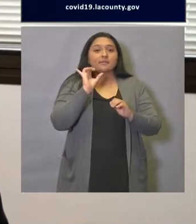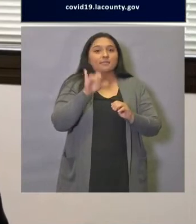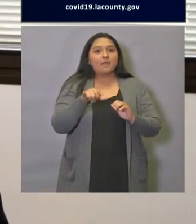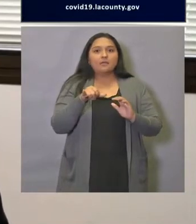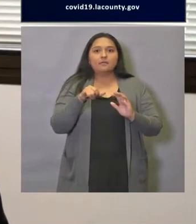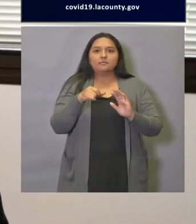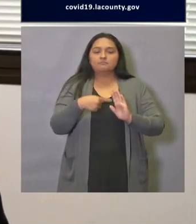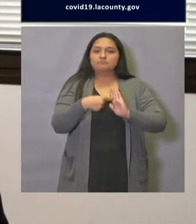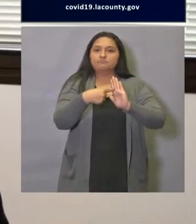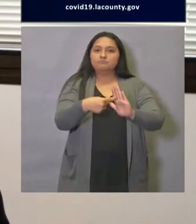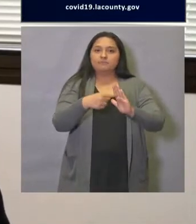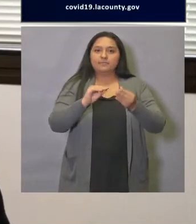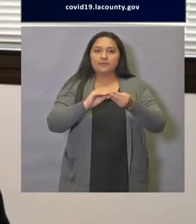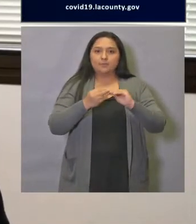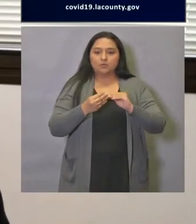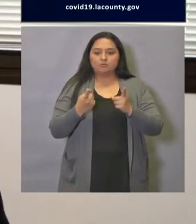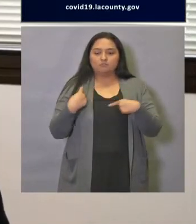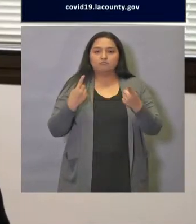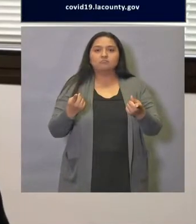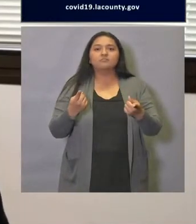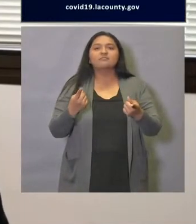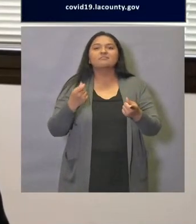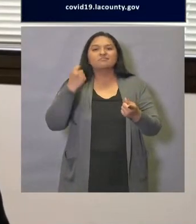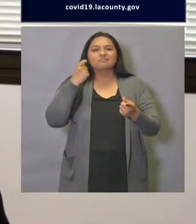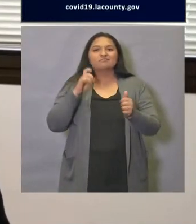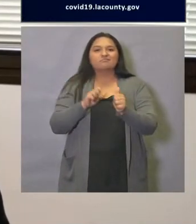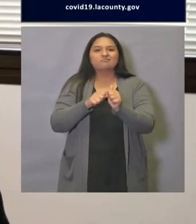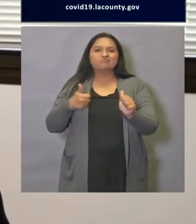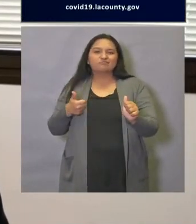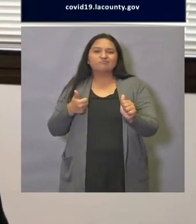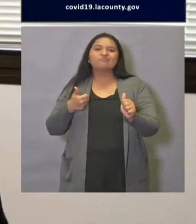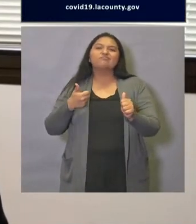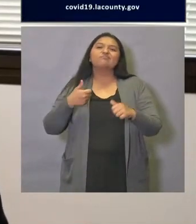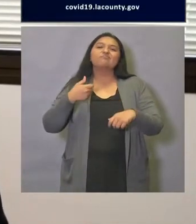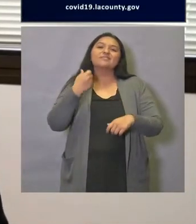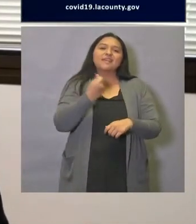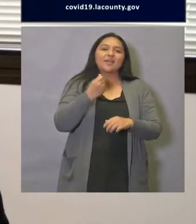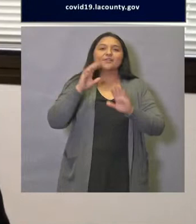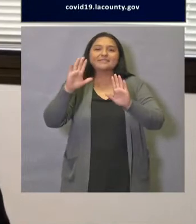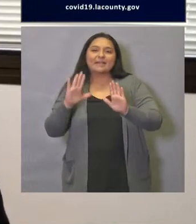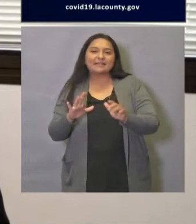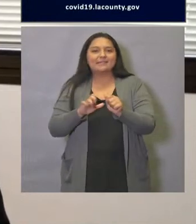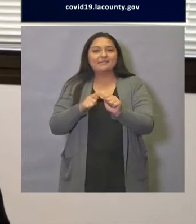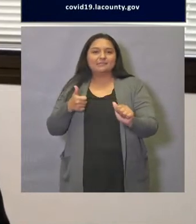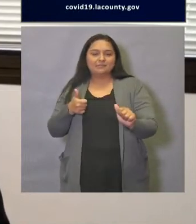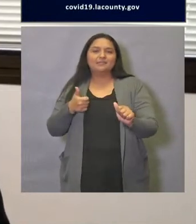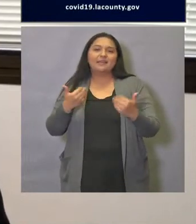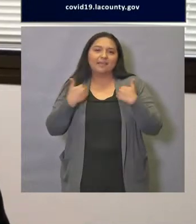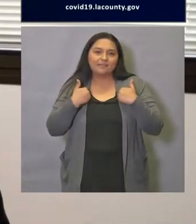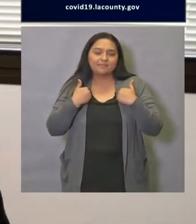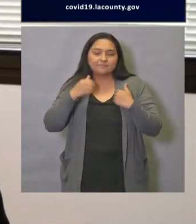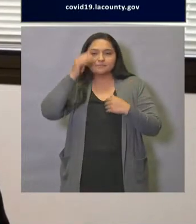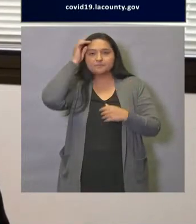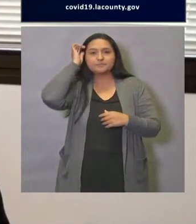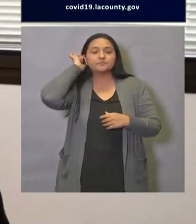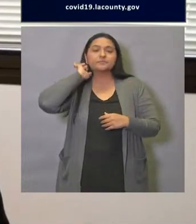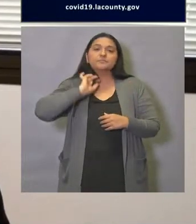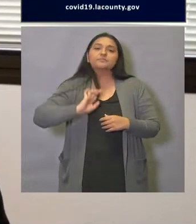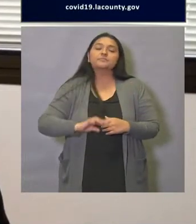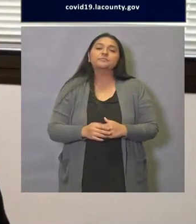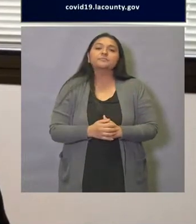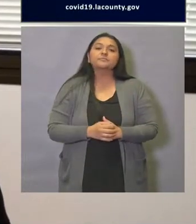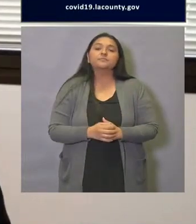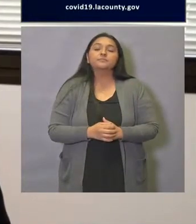recuento insuficiente debido al retraso del fin de semana en informes. Ahora, para actualizarlos sobre nuestro